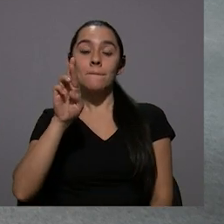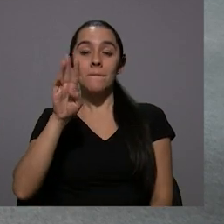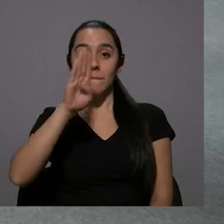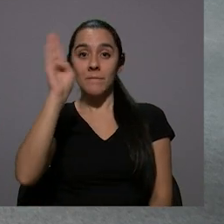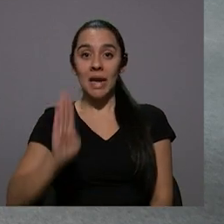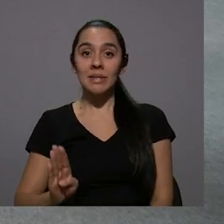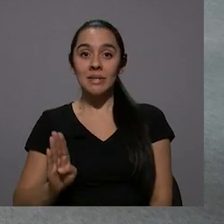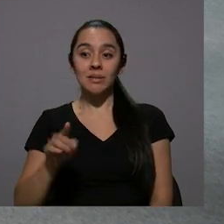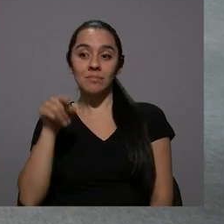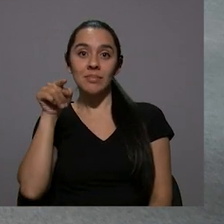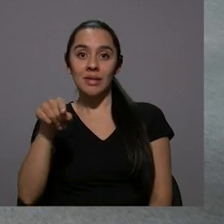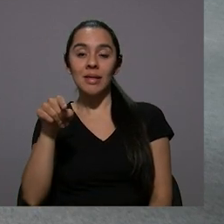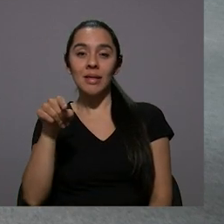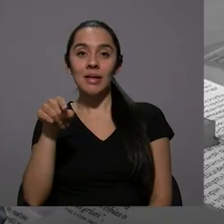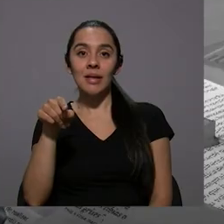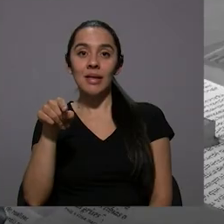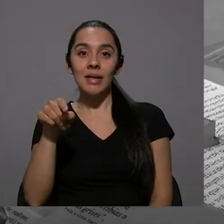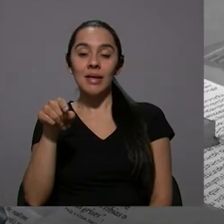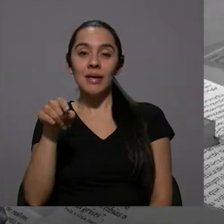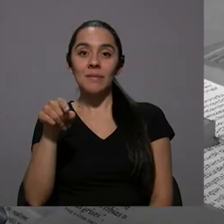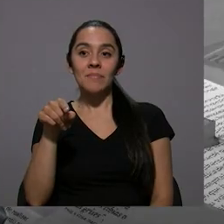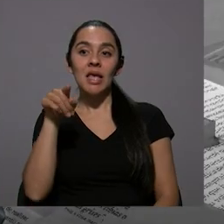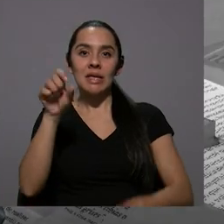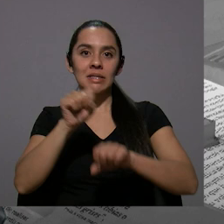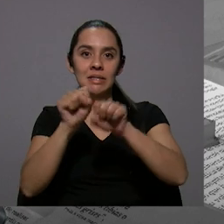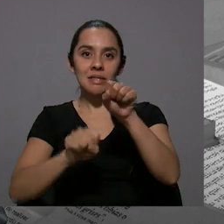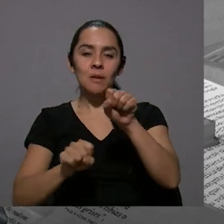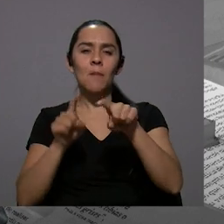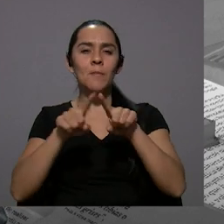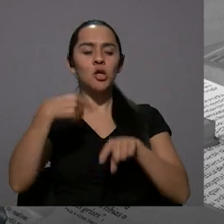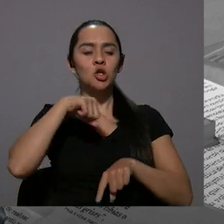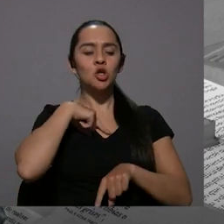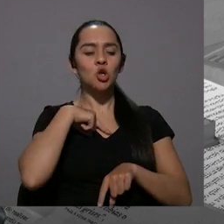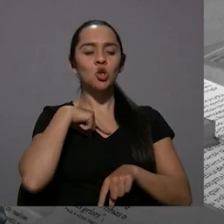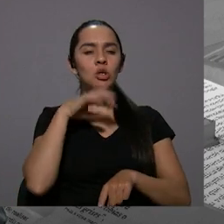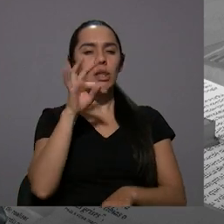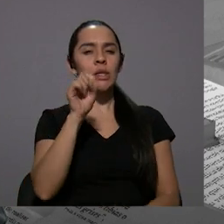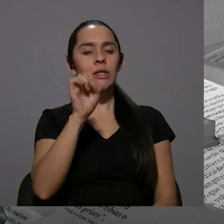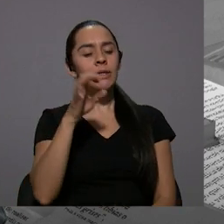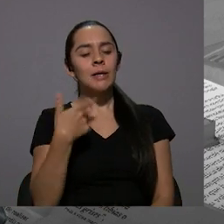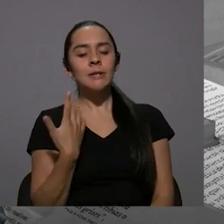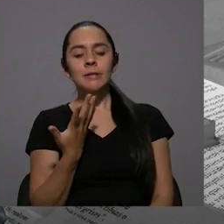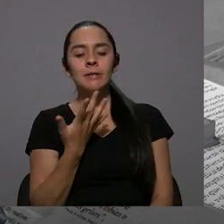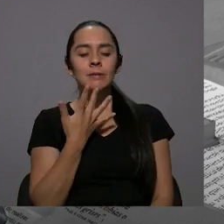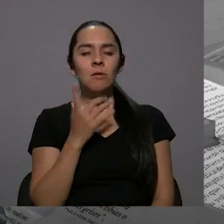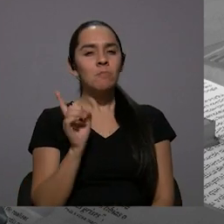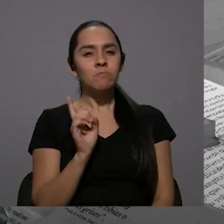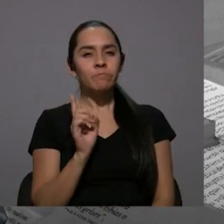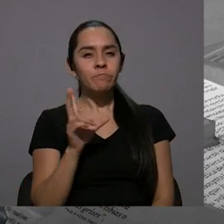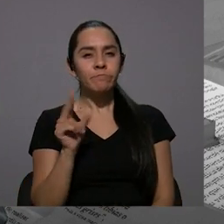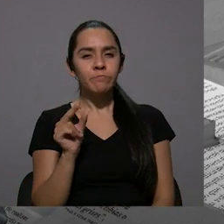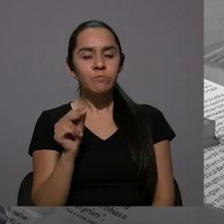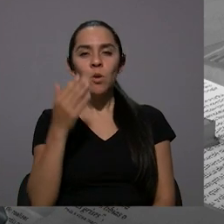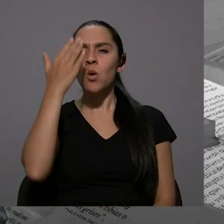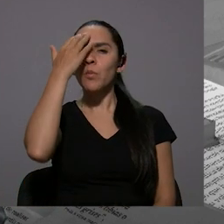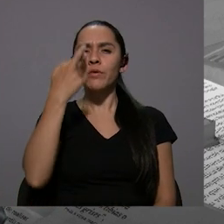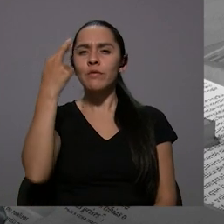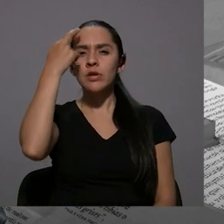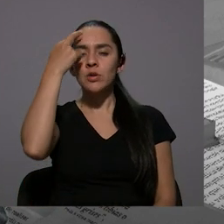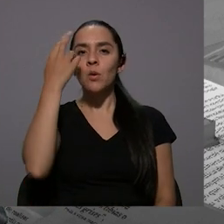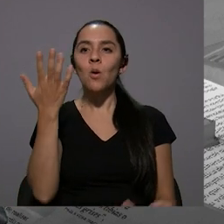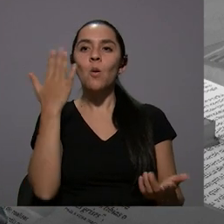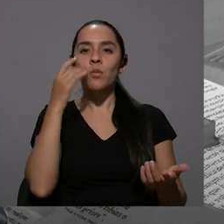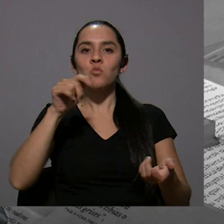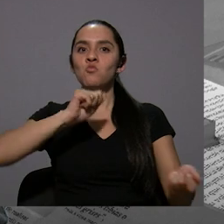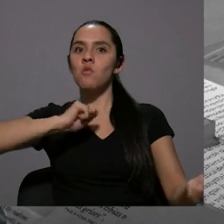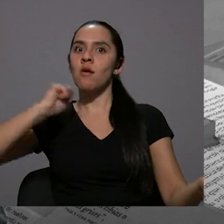Brasil que es en este sentido después pues como tribunal no quisimos seguir por esa línea precisamente porque rompía mucho